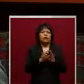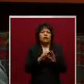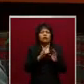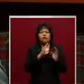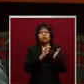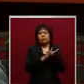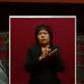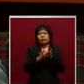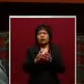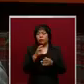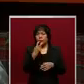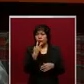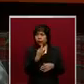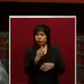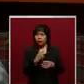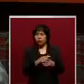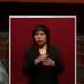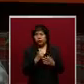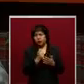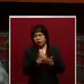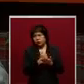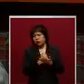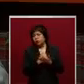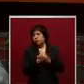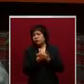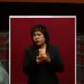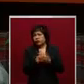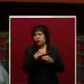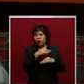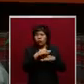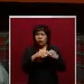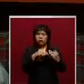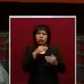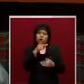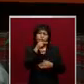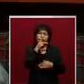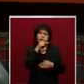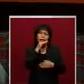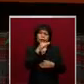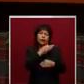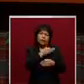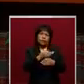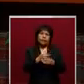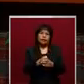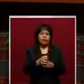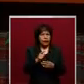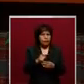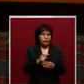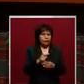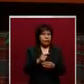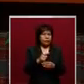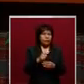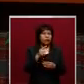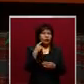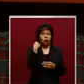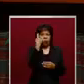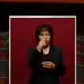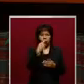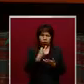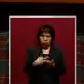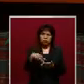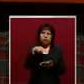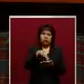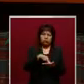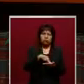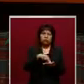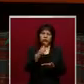por ello tiene que ayudar a que los padres de familia digan, a ver, hijo, te levantas a tal hora, desayunas a tal